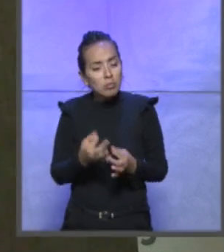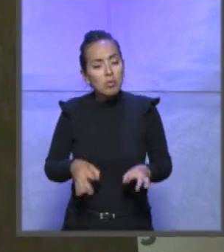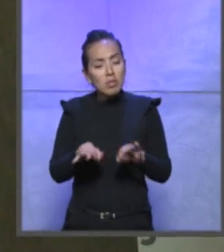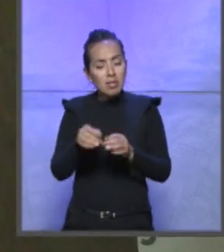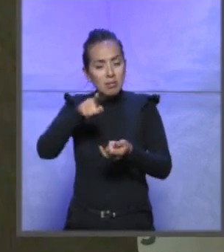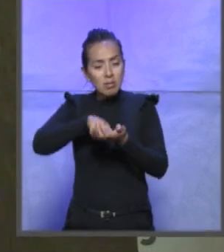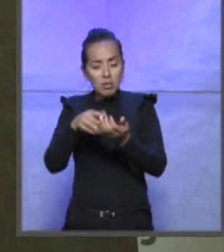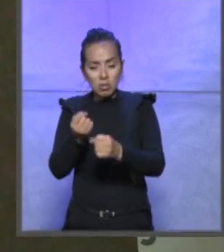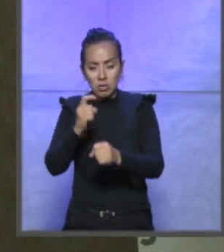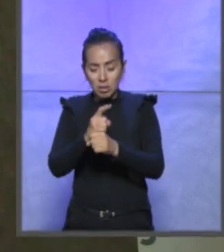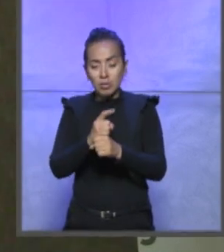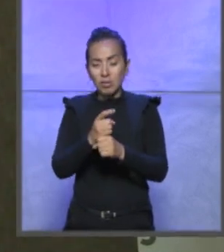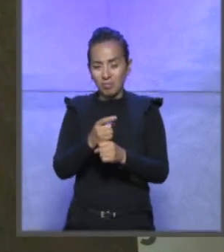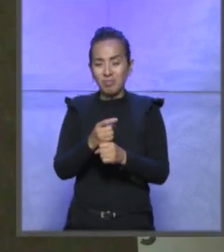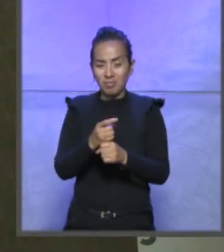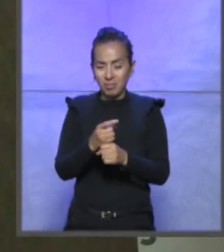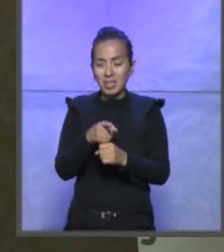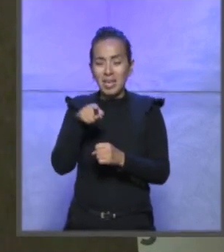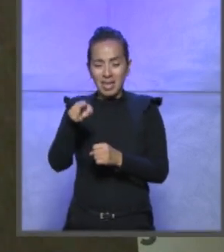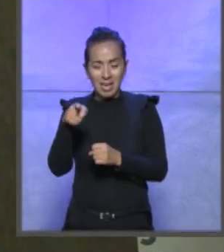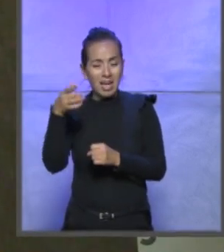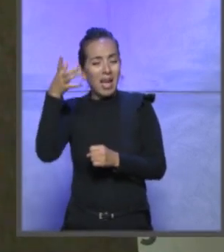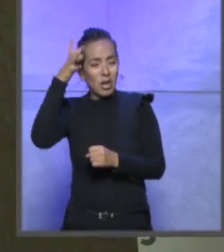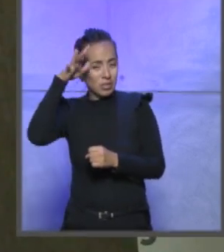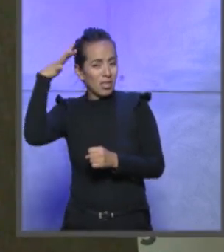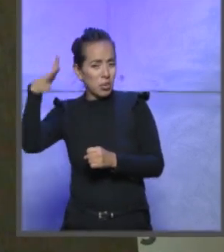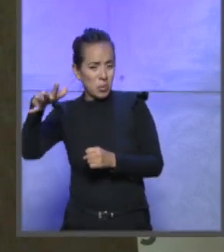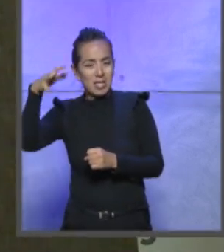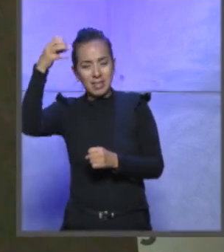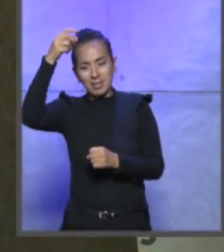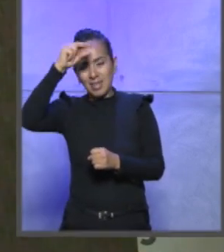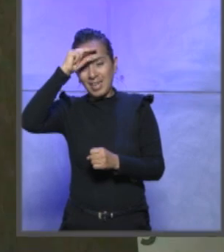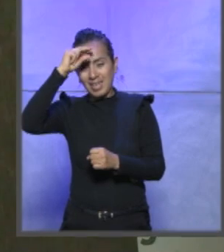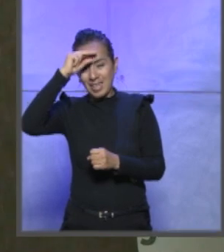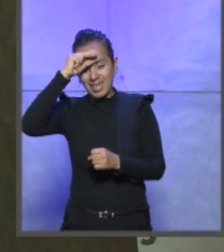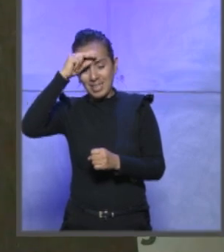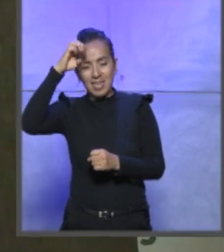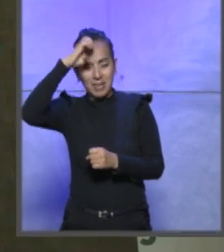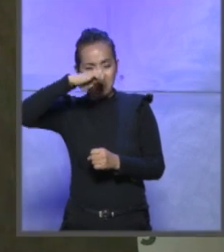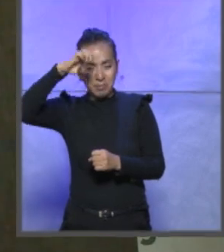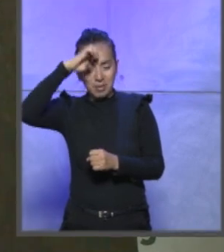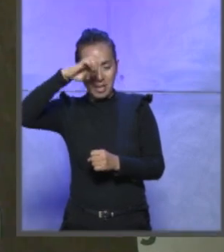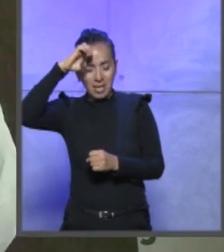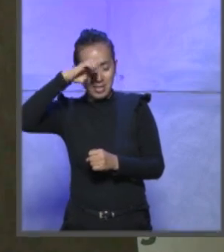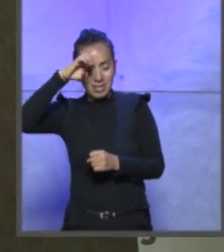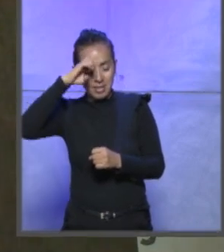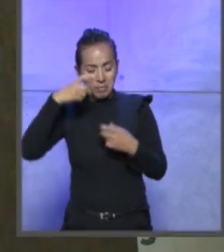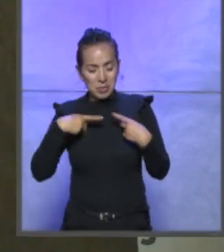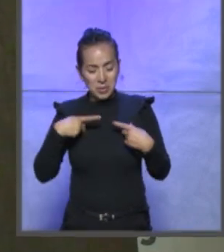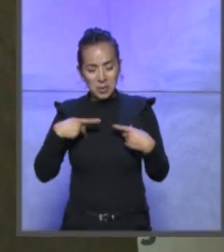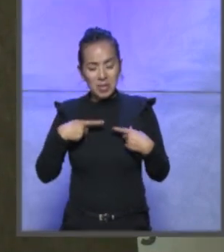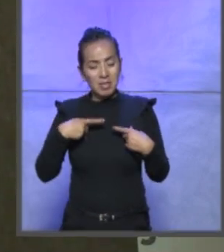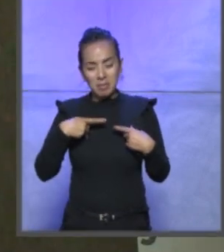rematar, complementamos, los adultos complementan la sabiduría y experiencia de las personas mayores hacia los